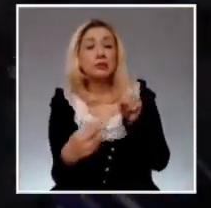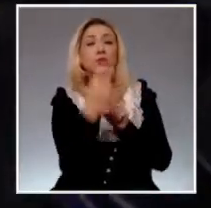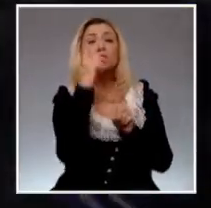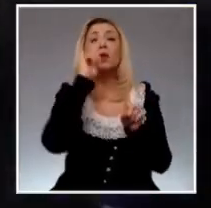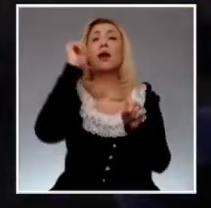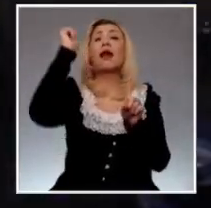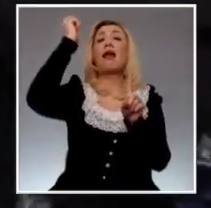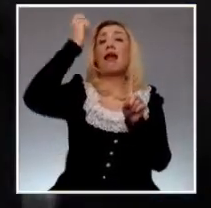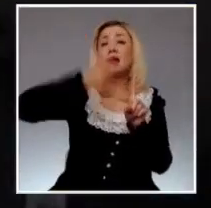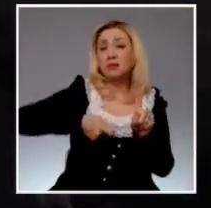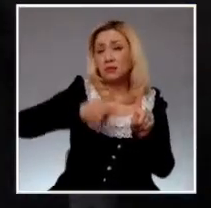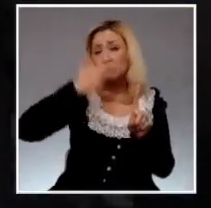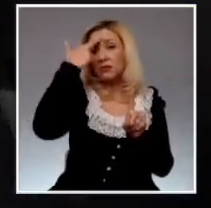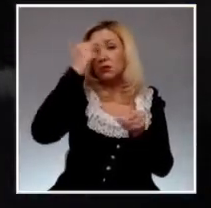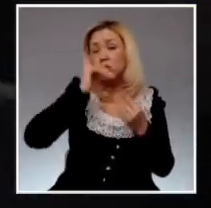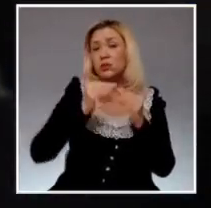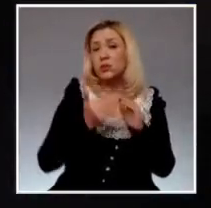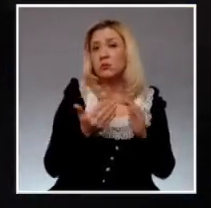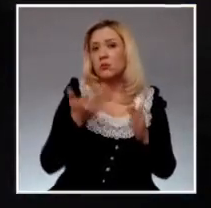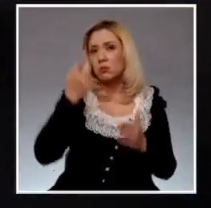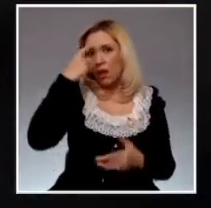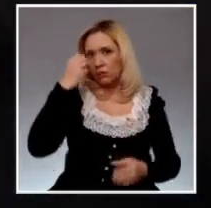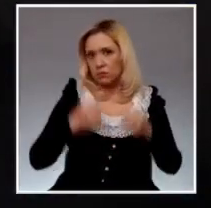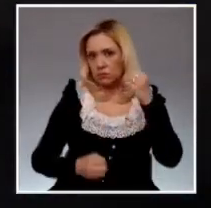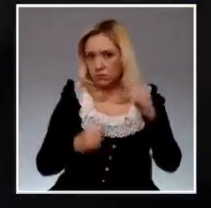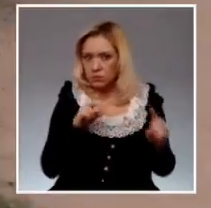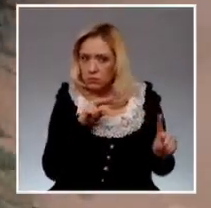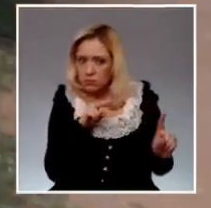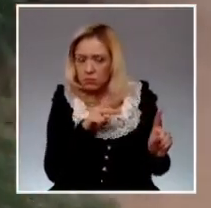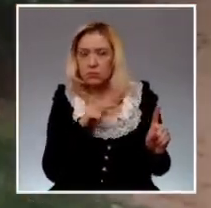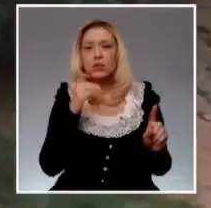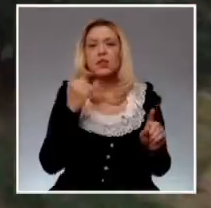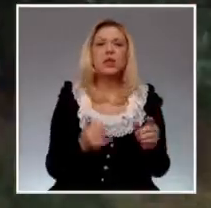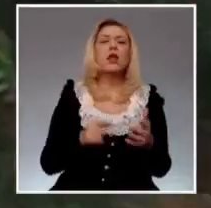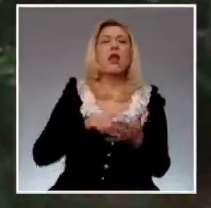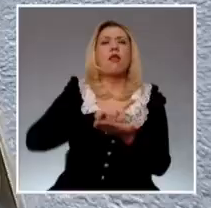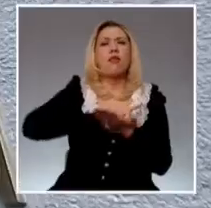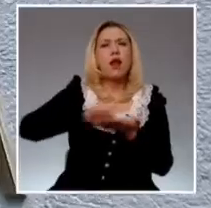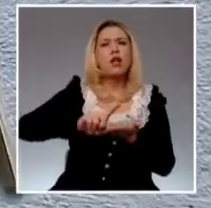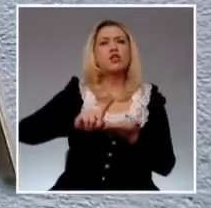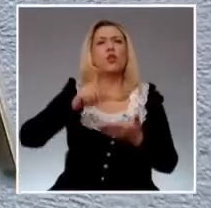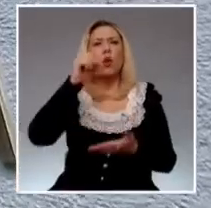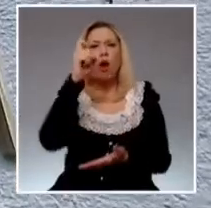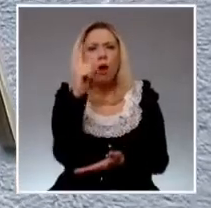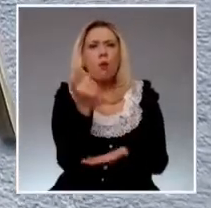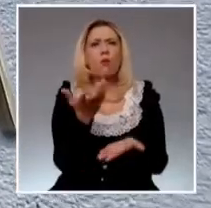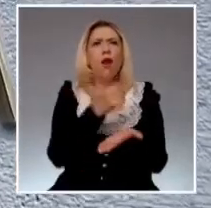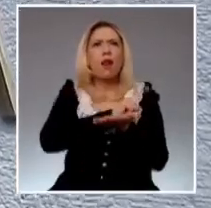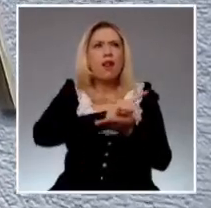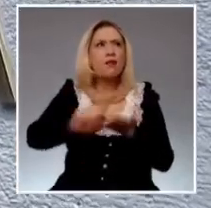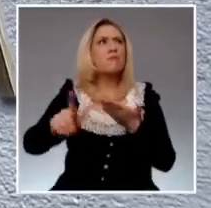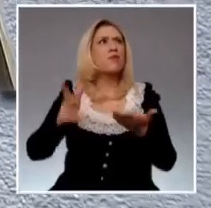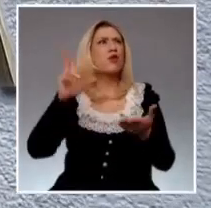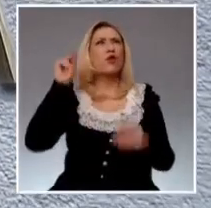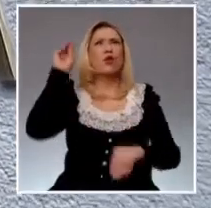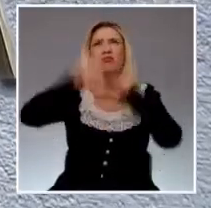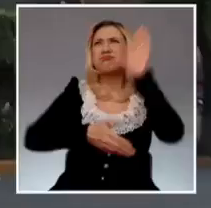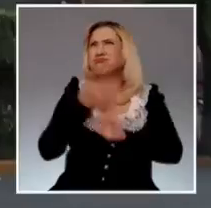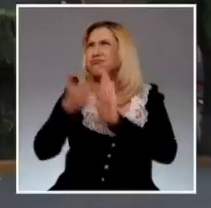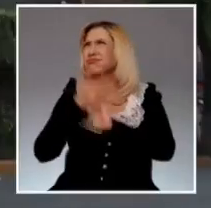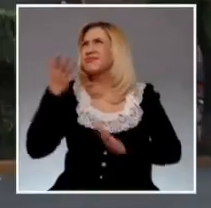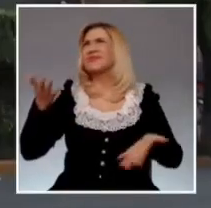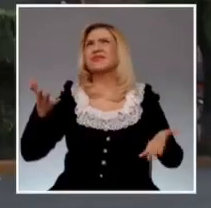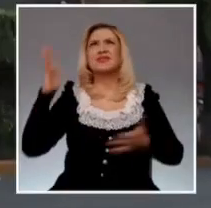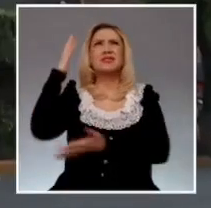y el reforzamiento de la protección del derecho a un medio ambiente sano. Para garantizar el derecho de defensa, la Defensoría Pública Federal